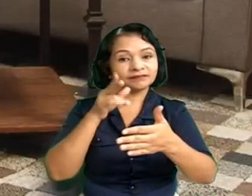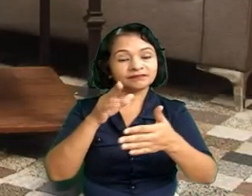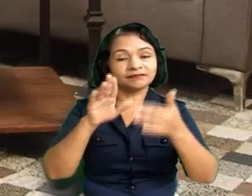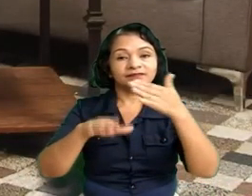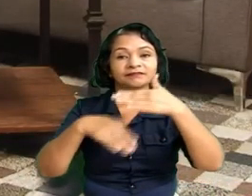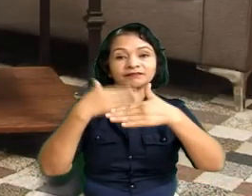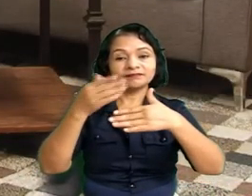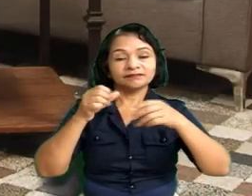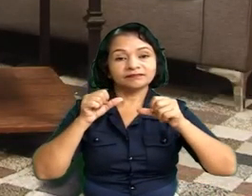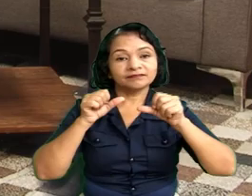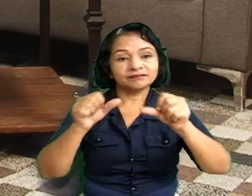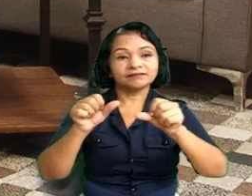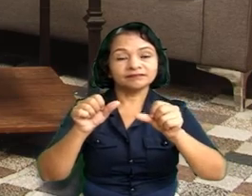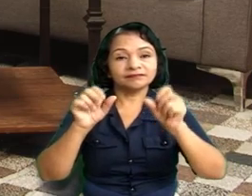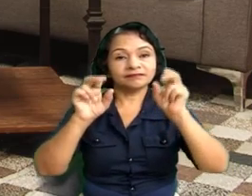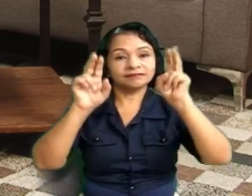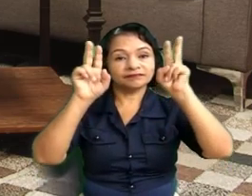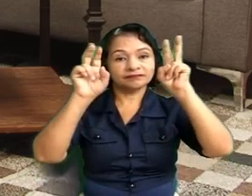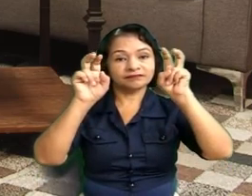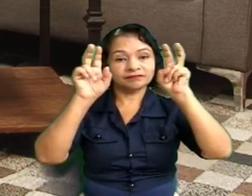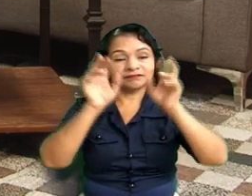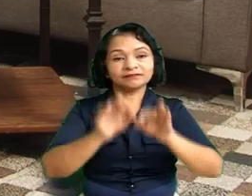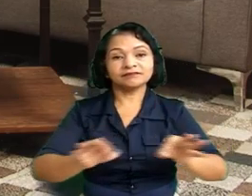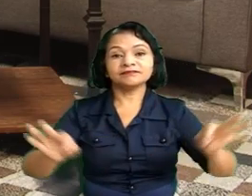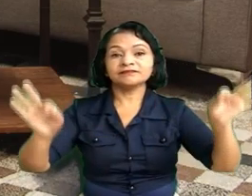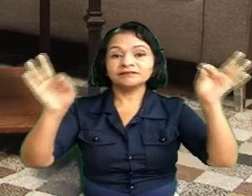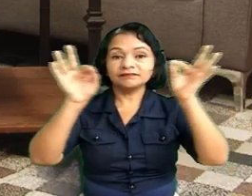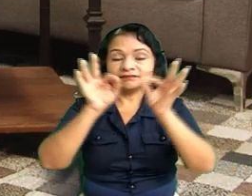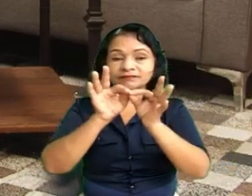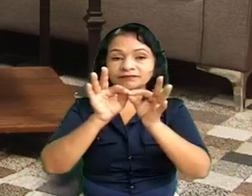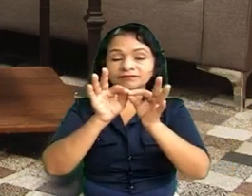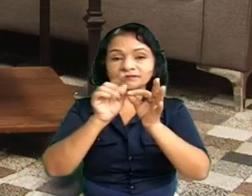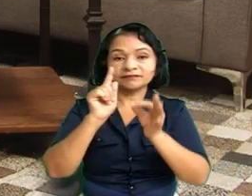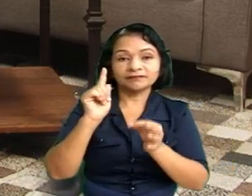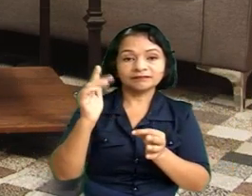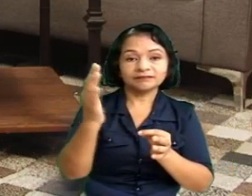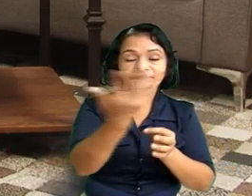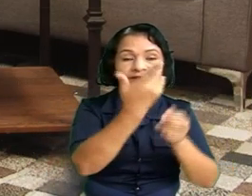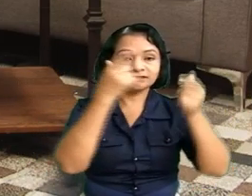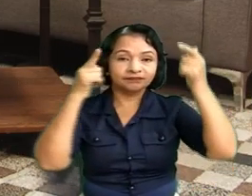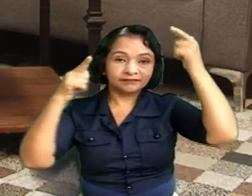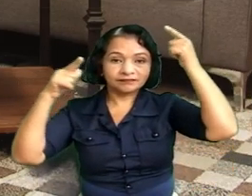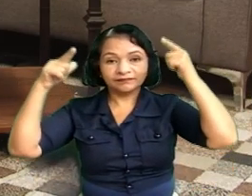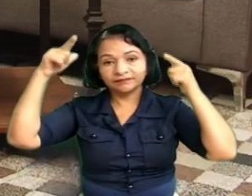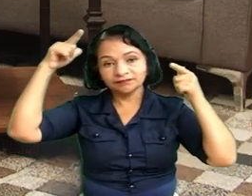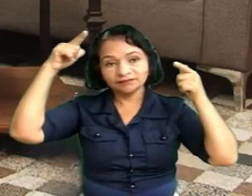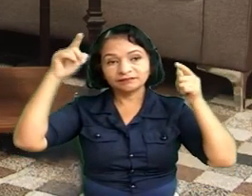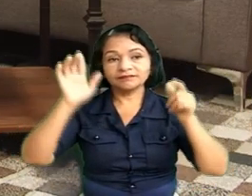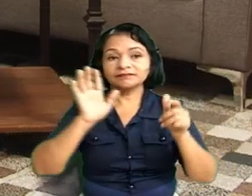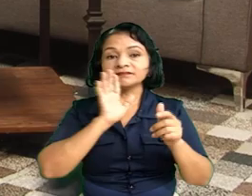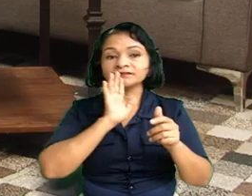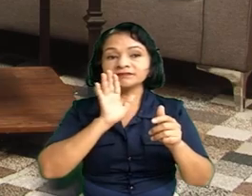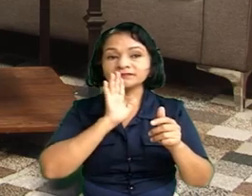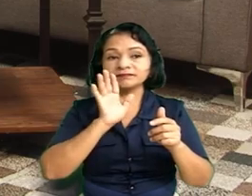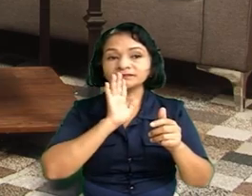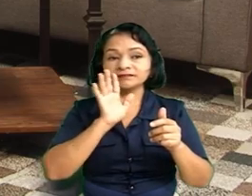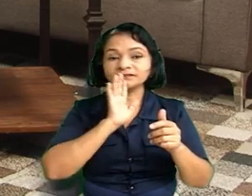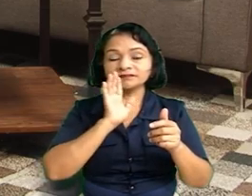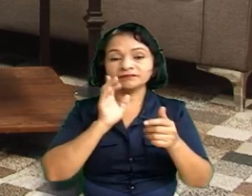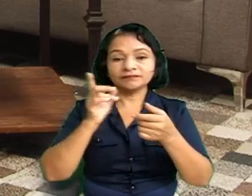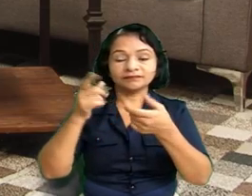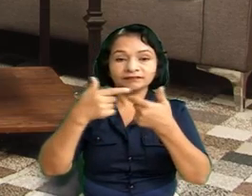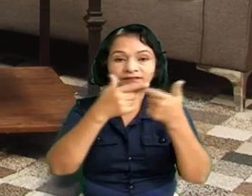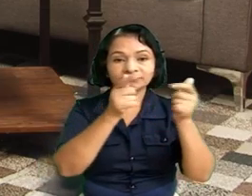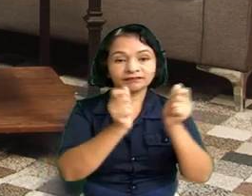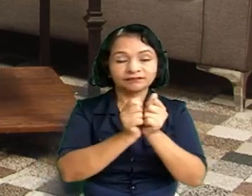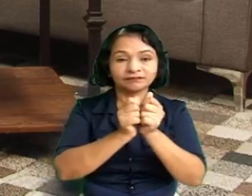volver quisiera que habláramos de un aspecto muy importante. Dentro de toda la dinámica del general Sandino, hablamos también de la parte de las cooperativas.